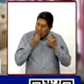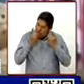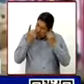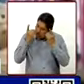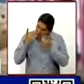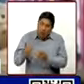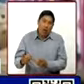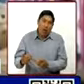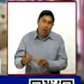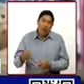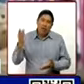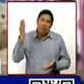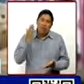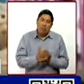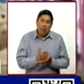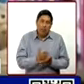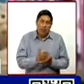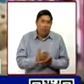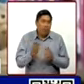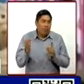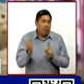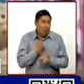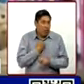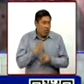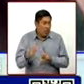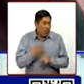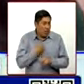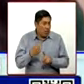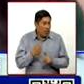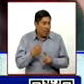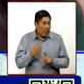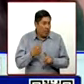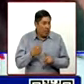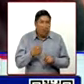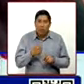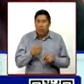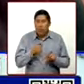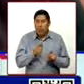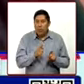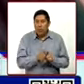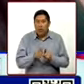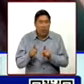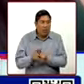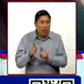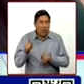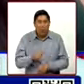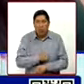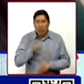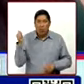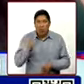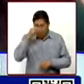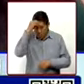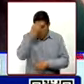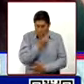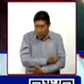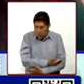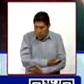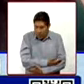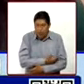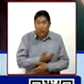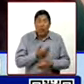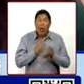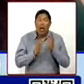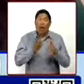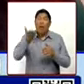para frenar No solamente la violencia hacia nuestros hijos sino hacia otros hijos Exacto hemos hablado en anteriores